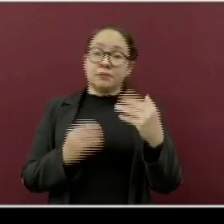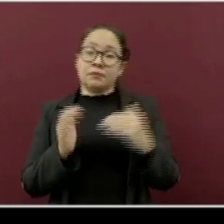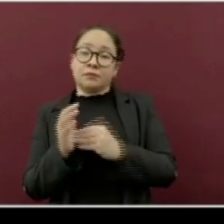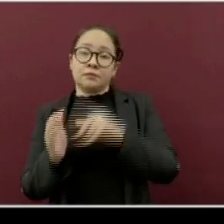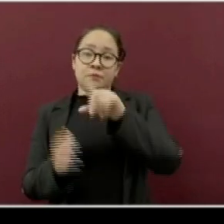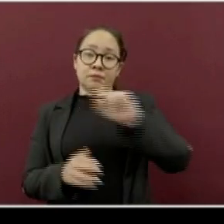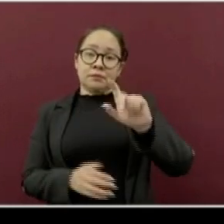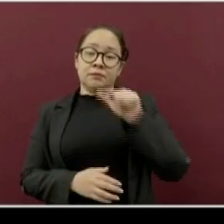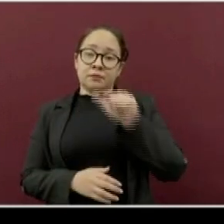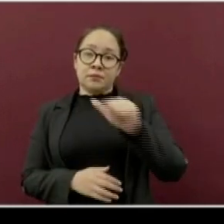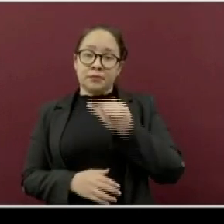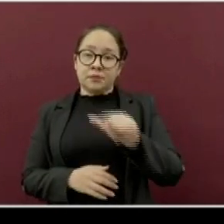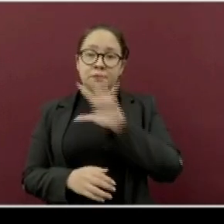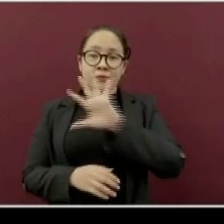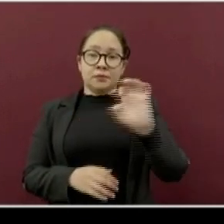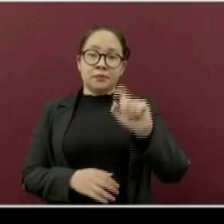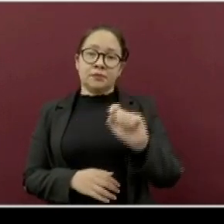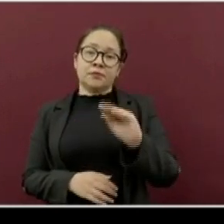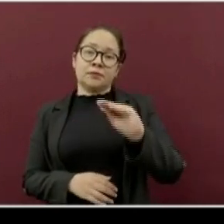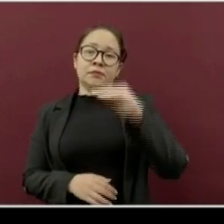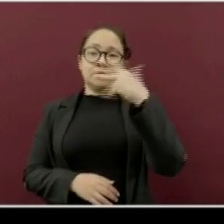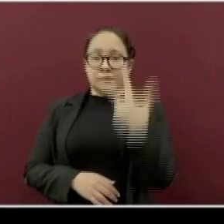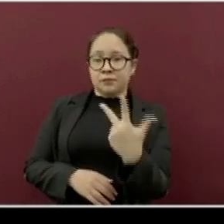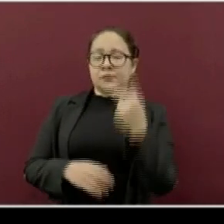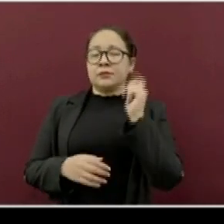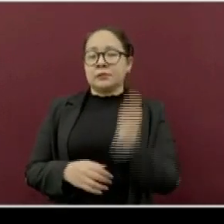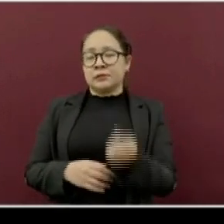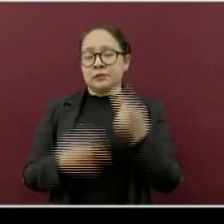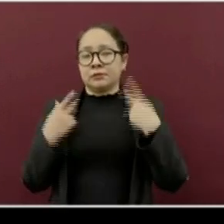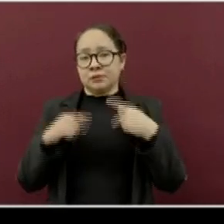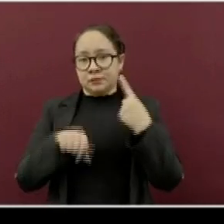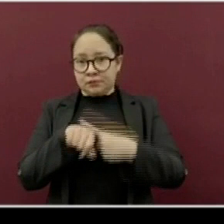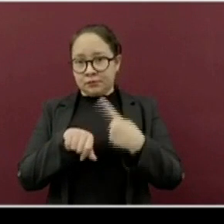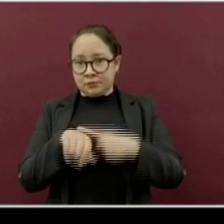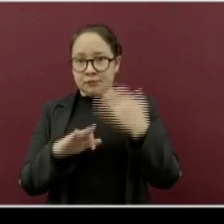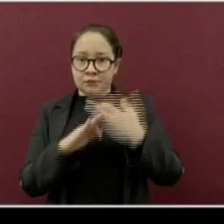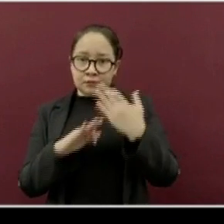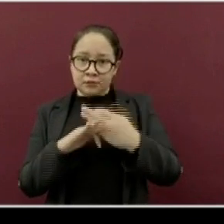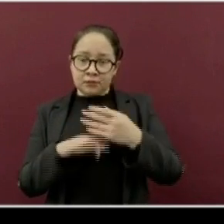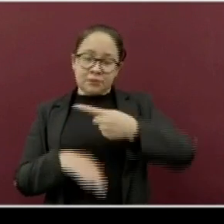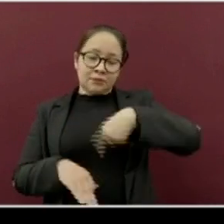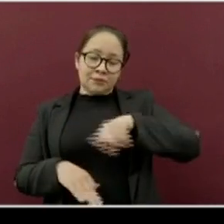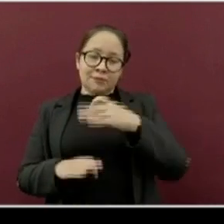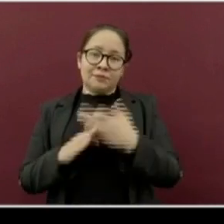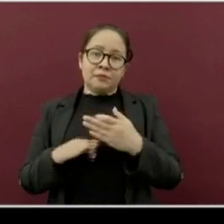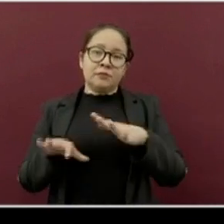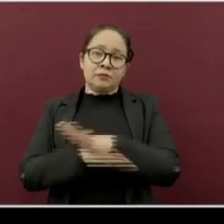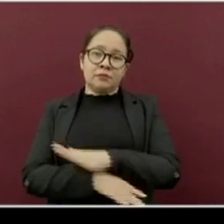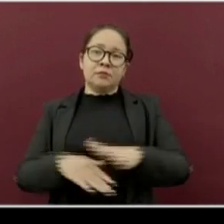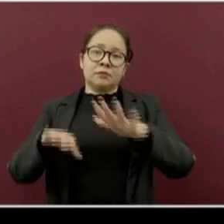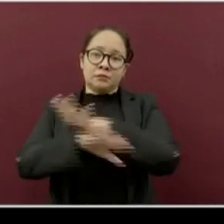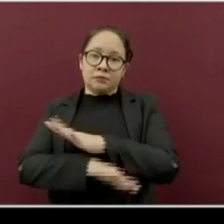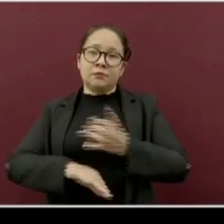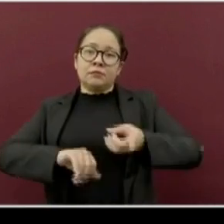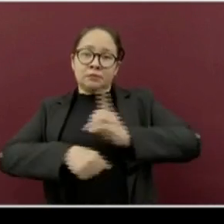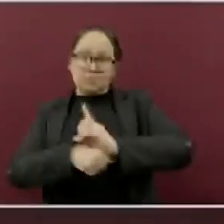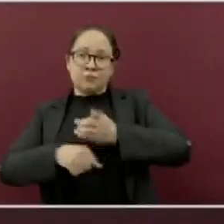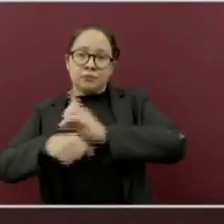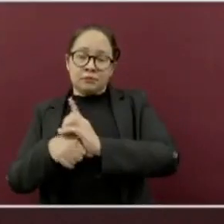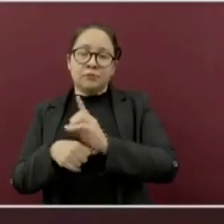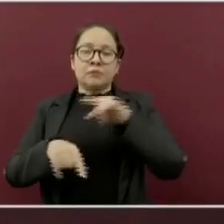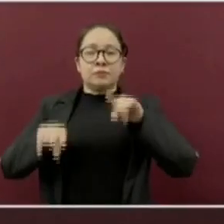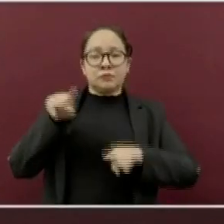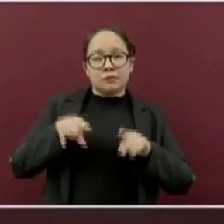62,117 y ahora son 598 los enfermos actuales. Recuerden, esta cifra cambia cada día ya que depende de